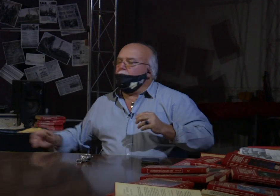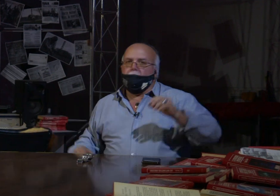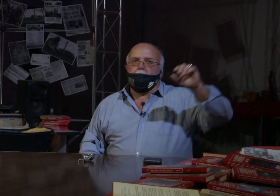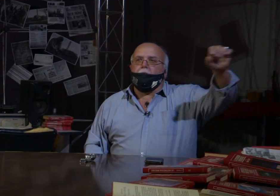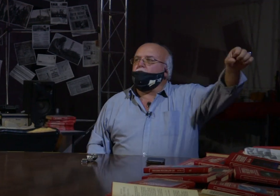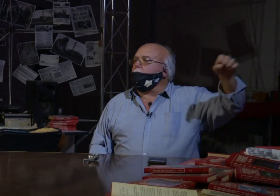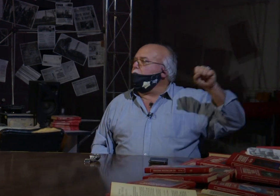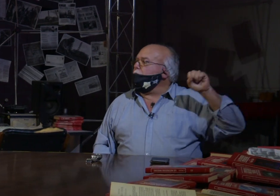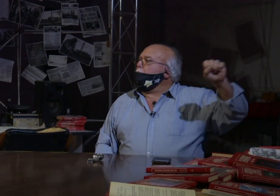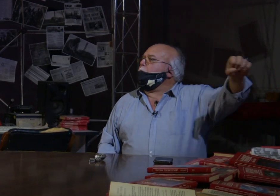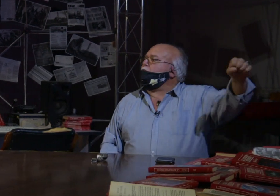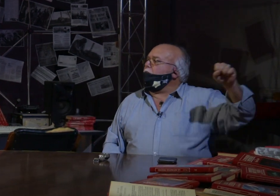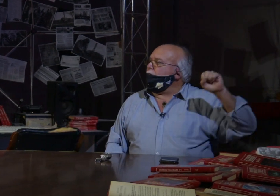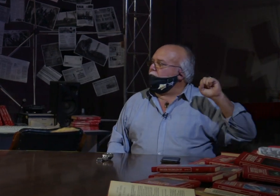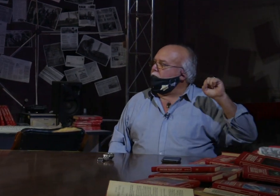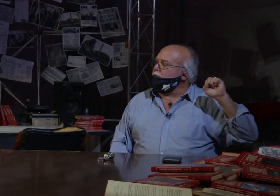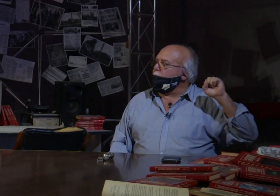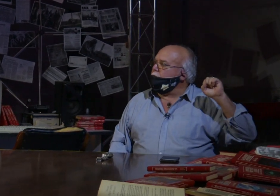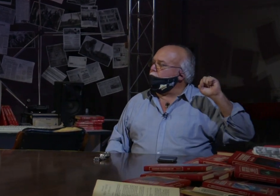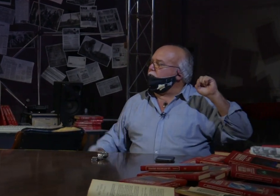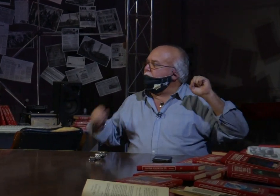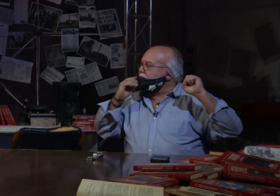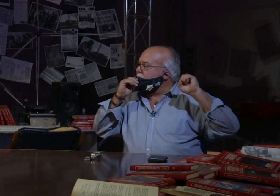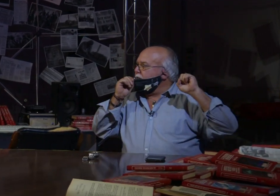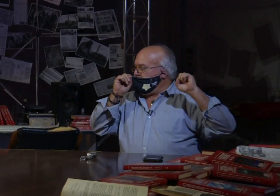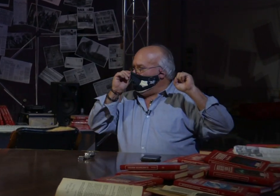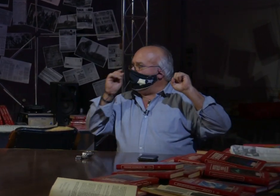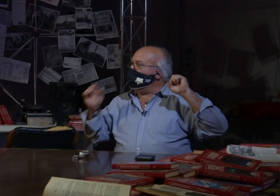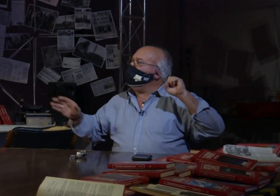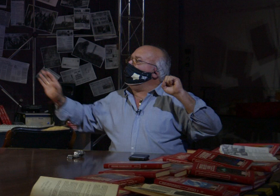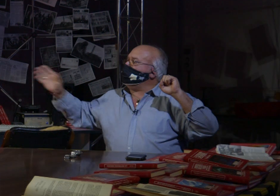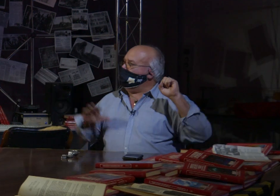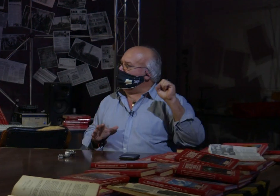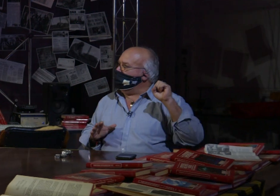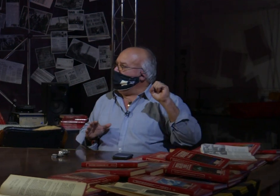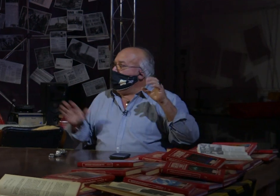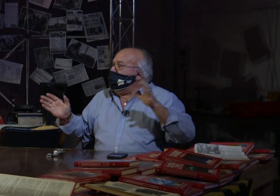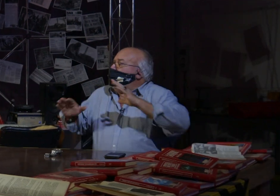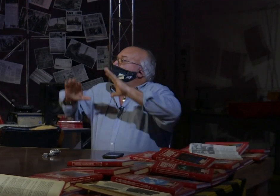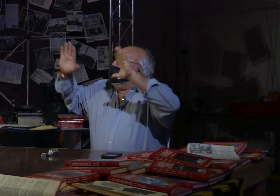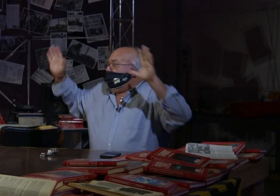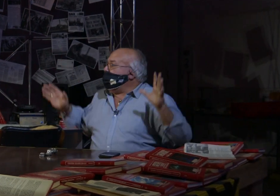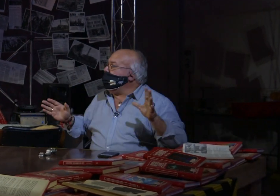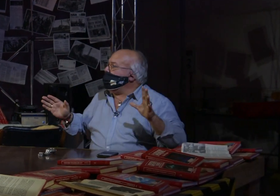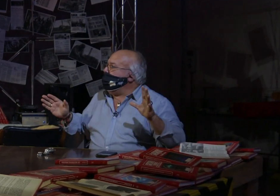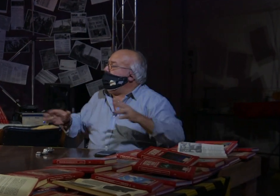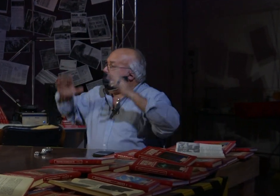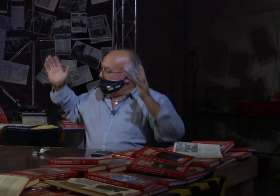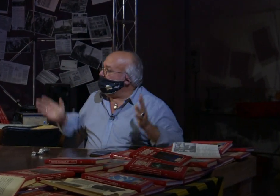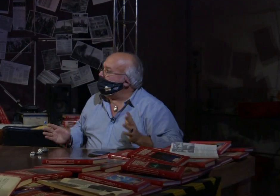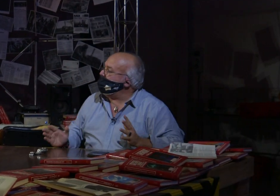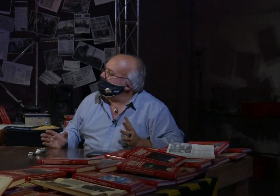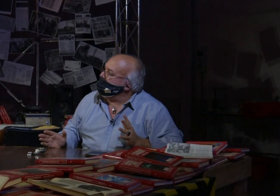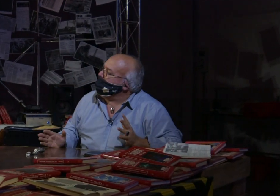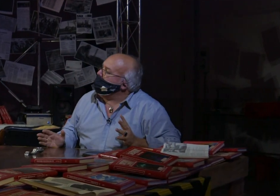normalidad. Vamos a abrir las ventanas 15 minutos entre clase y clase. Y ya pensamos que